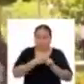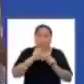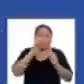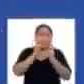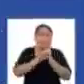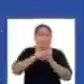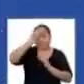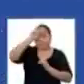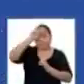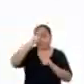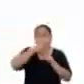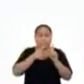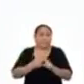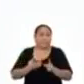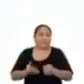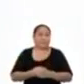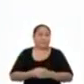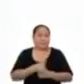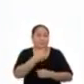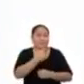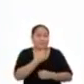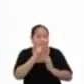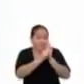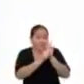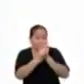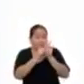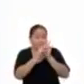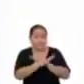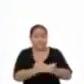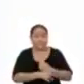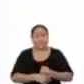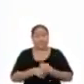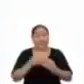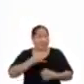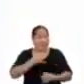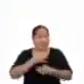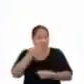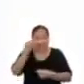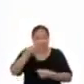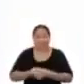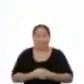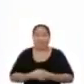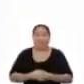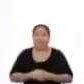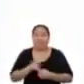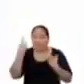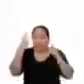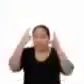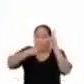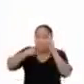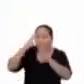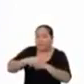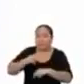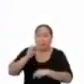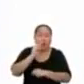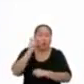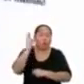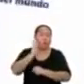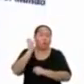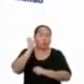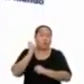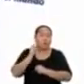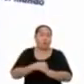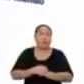Perú, que es muy diverso. ¿Qué les parecieron los videos? Bastante interesantes, ¿no? Logramos ver o escuchar que